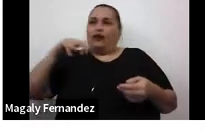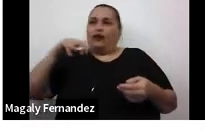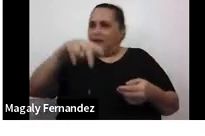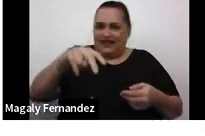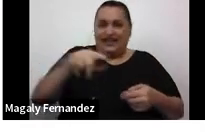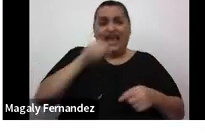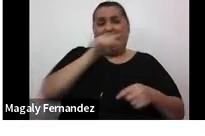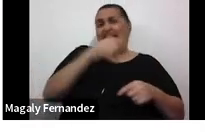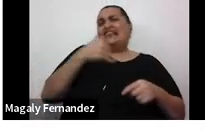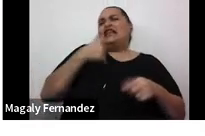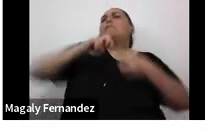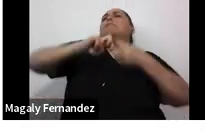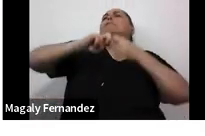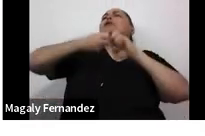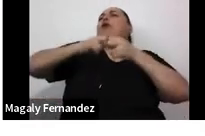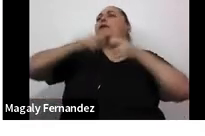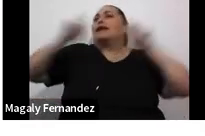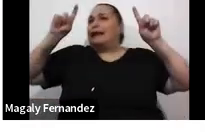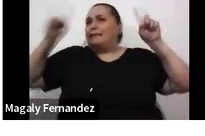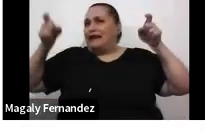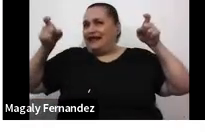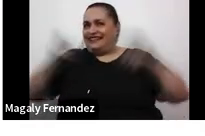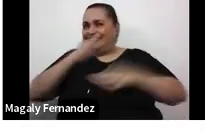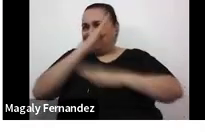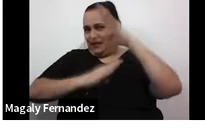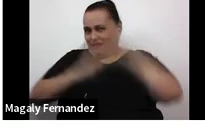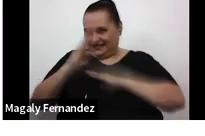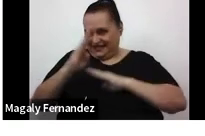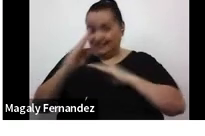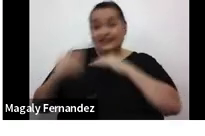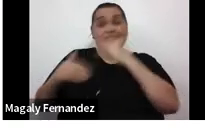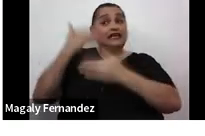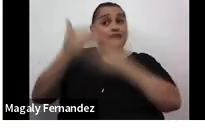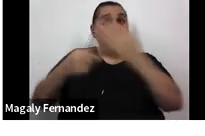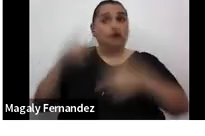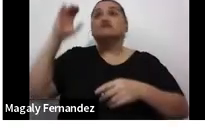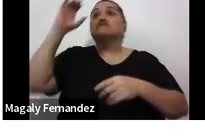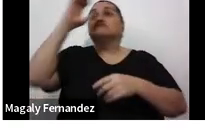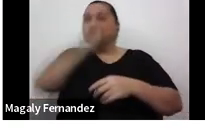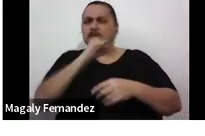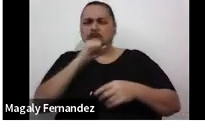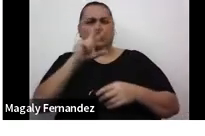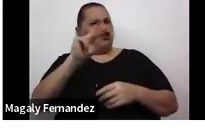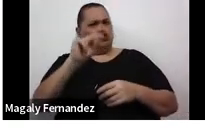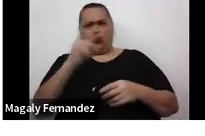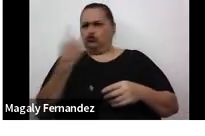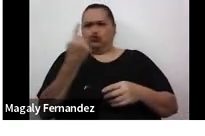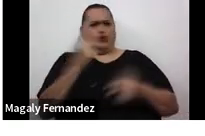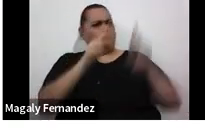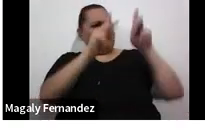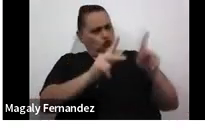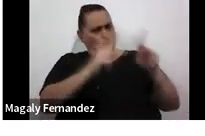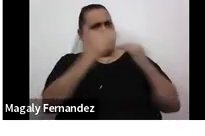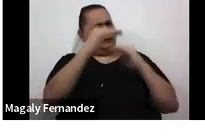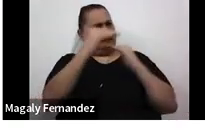que tiene un problema un problema de discapacidad y luego nos dimos cuenta que no solamente es la persona con sus limitaciones